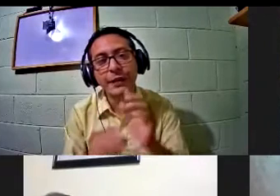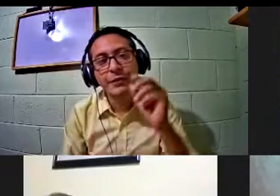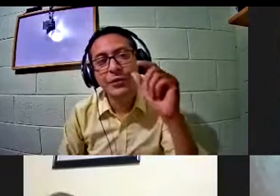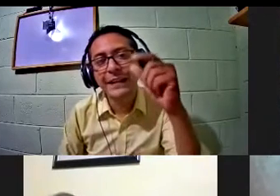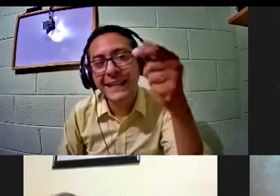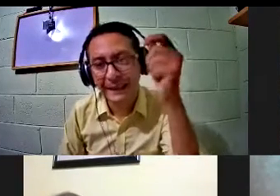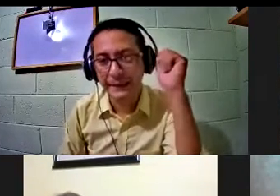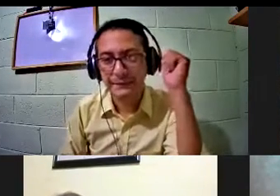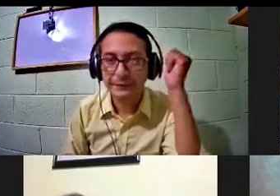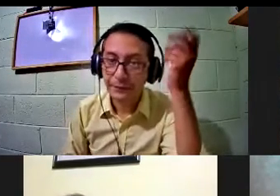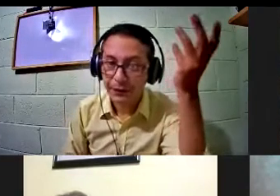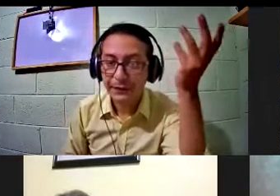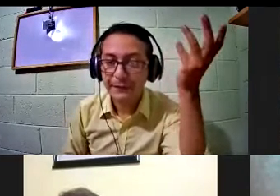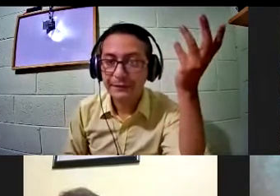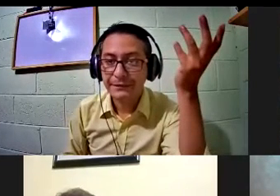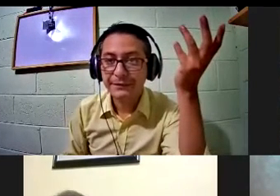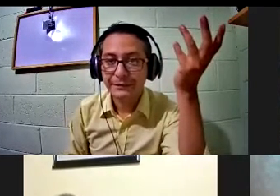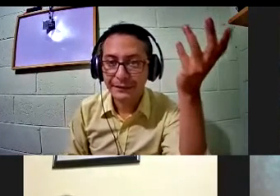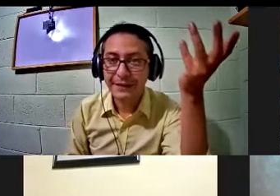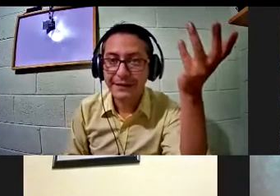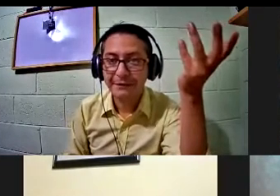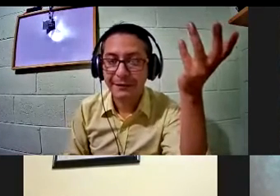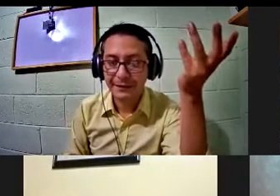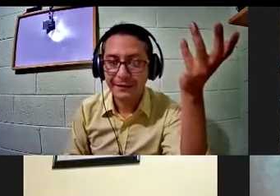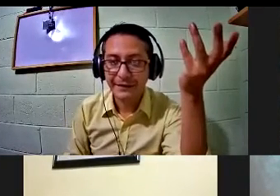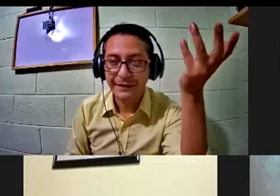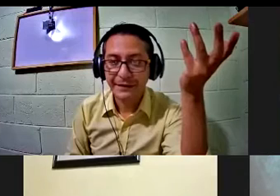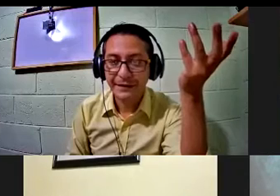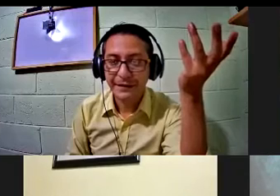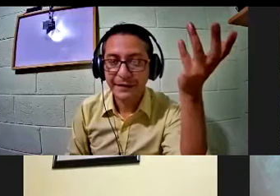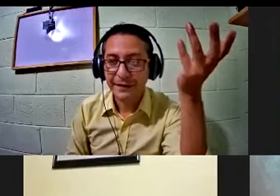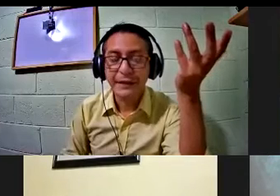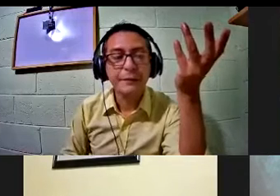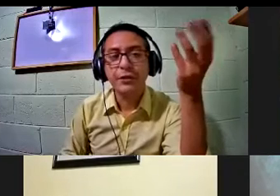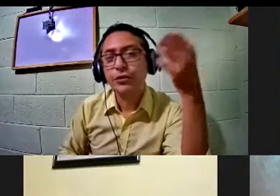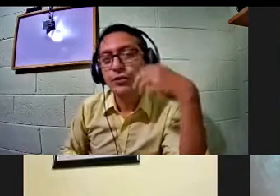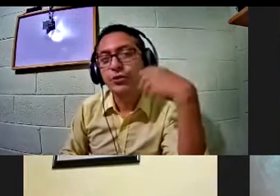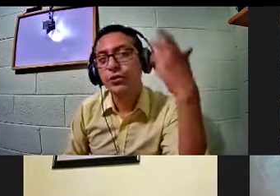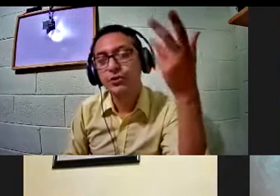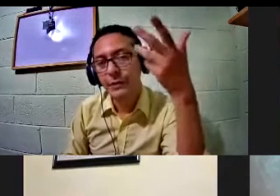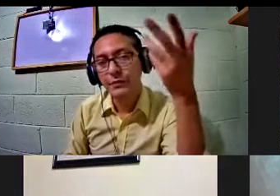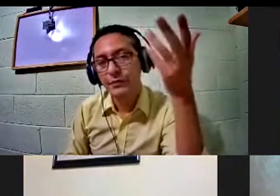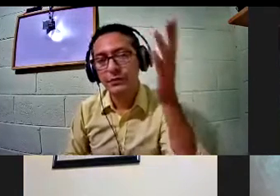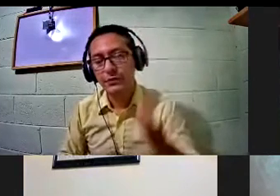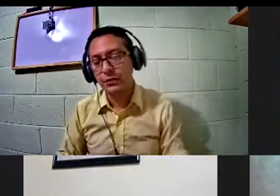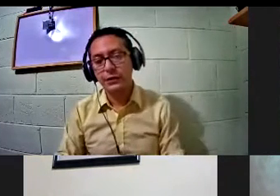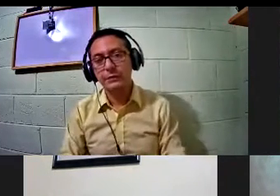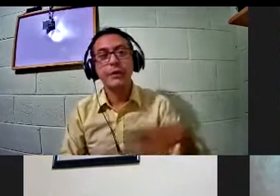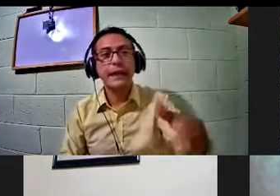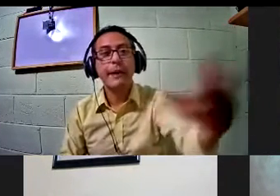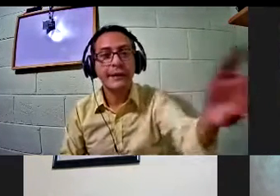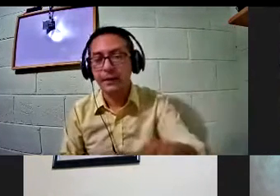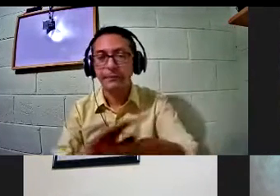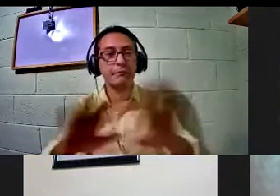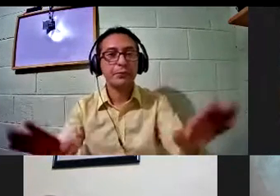tenemos una traducción exacta. Okay? That's the difference. Okay. En español nosotros no usamos eso. Nosotros decimos